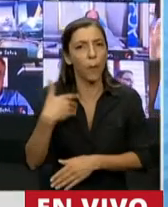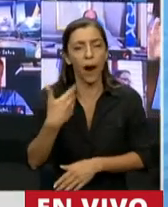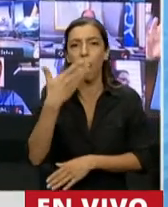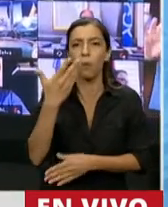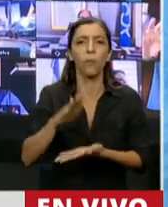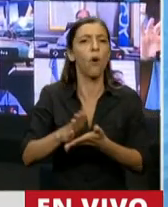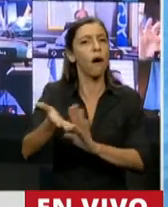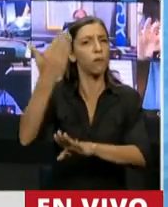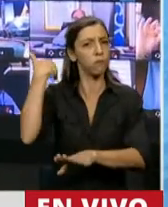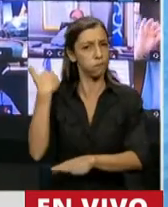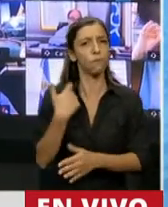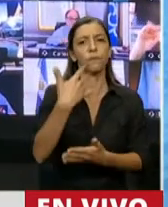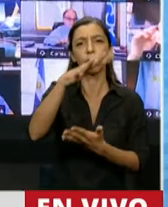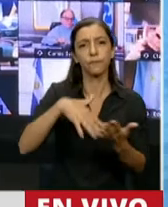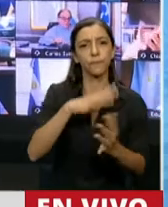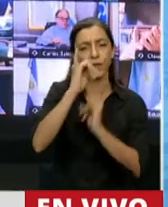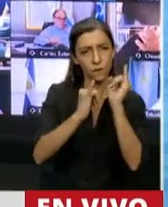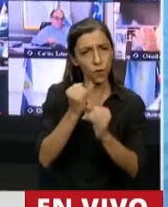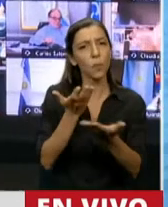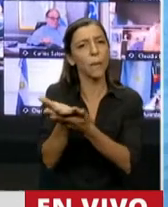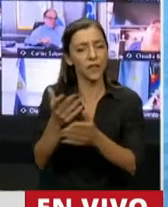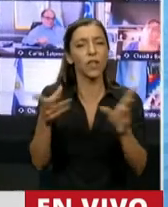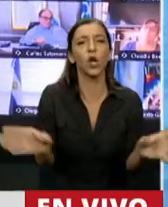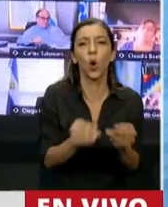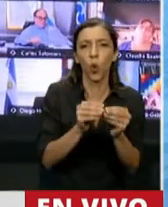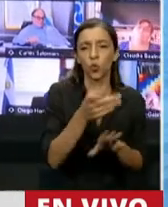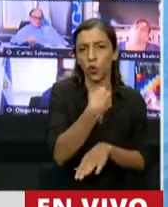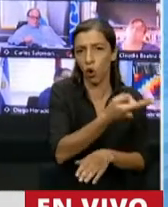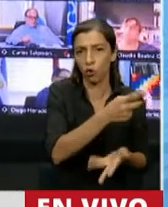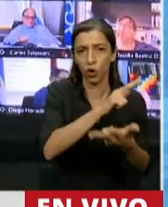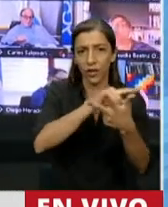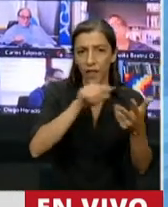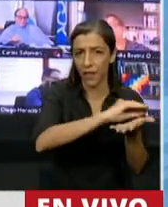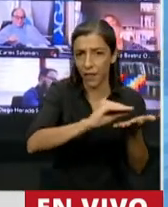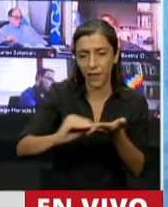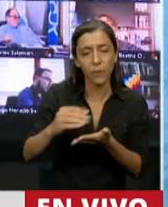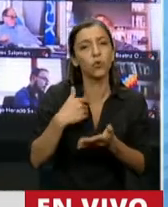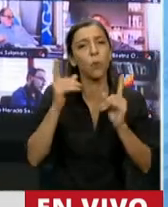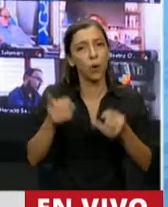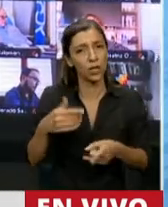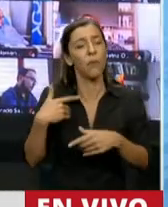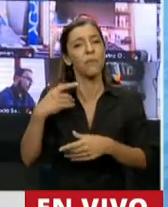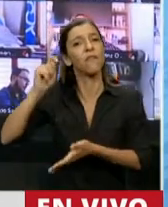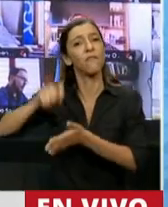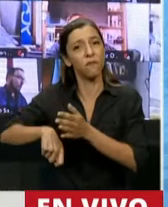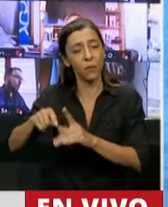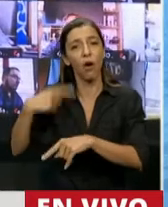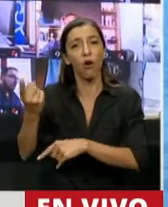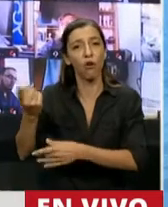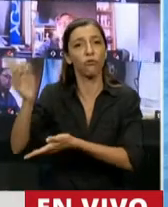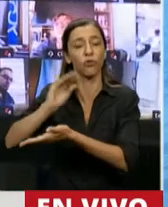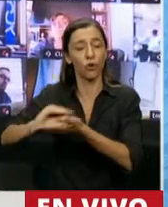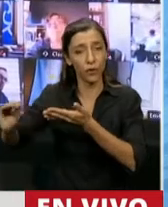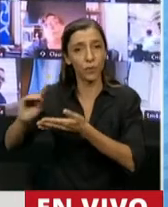el acompañamiento de los diputados Atilio Benedetti, Jorge Lacoste y Gustavo Hein, sino que además acompañé un proyecto presentado por el diputado